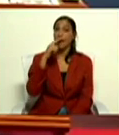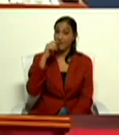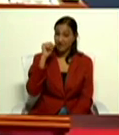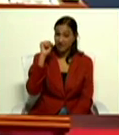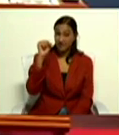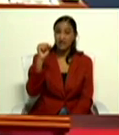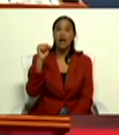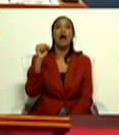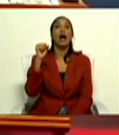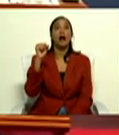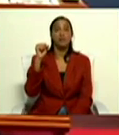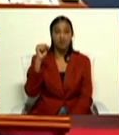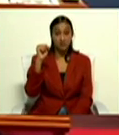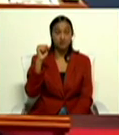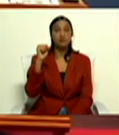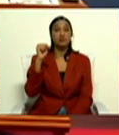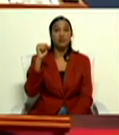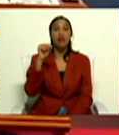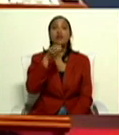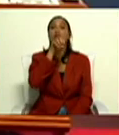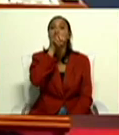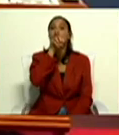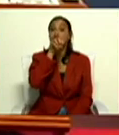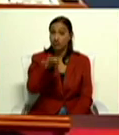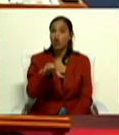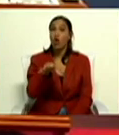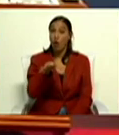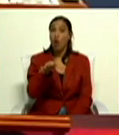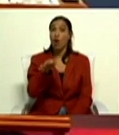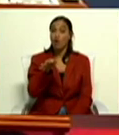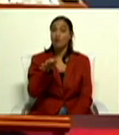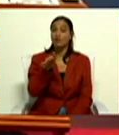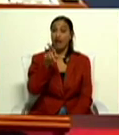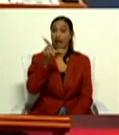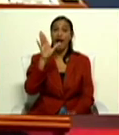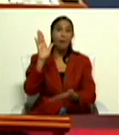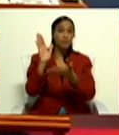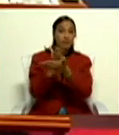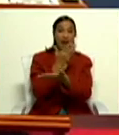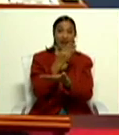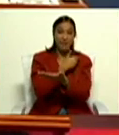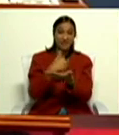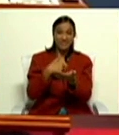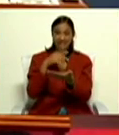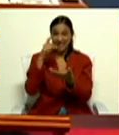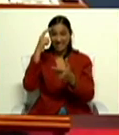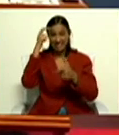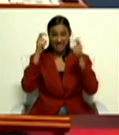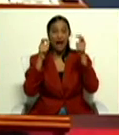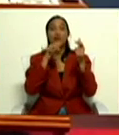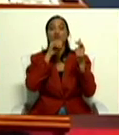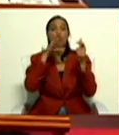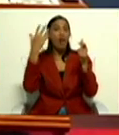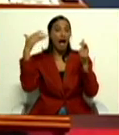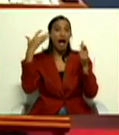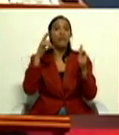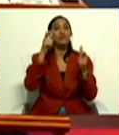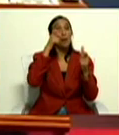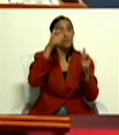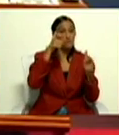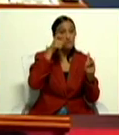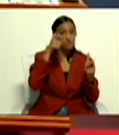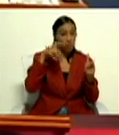una unidad cívico-militar lo devolvió al poder. No han dejado de odiar cada vez